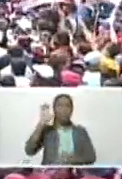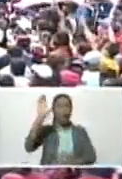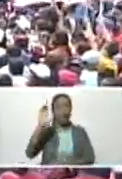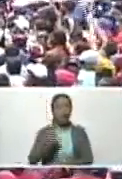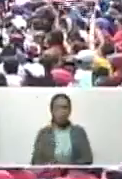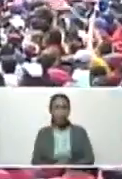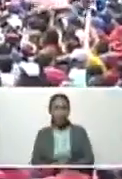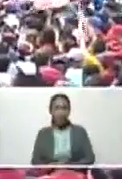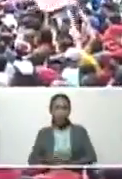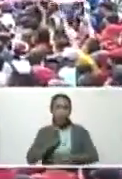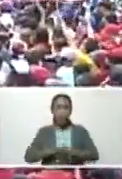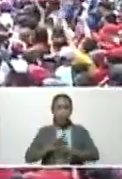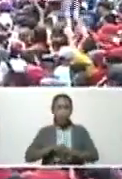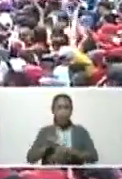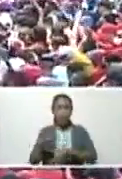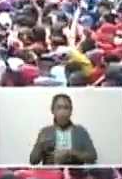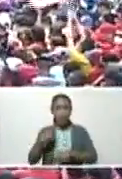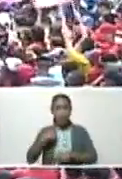decía...